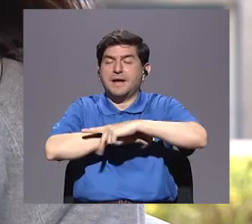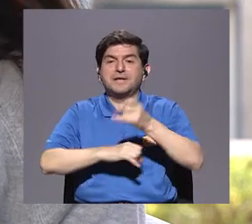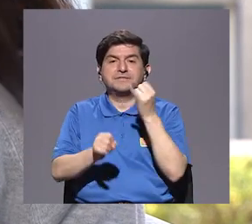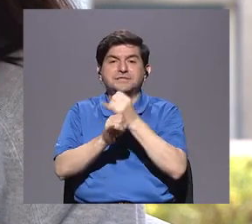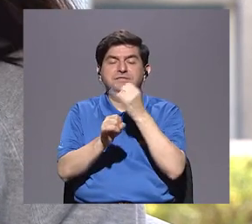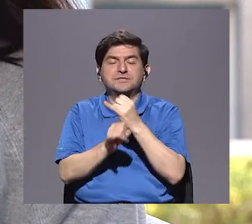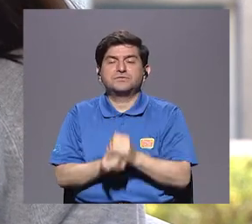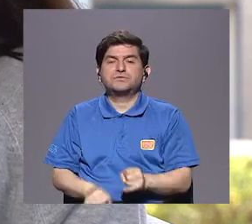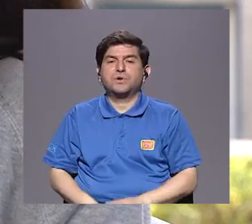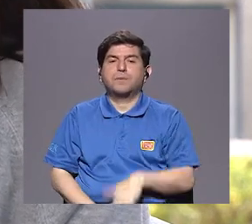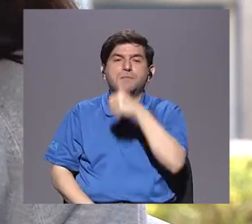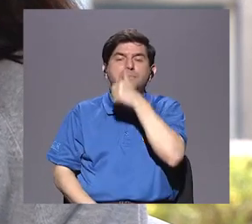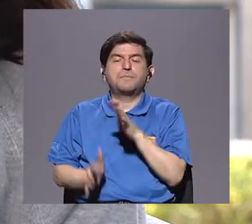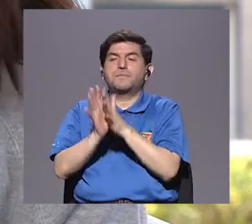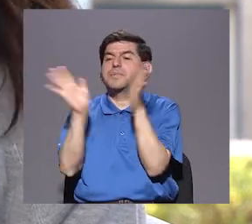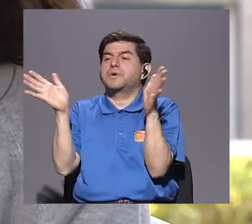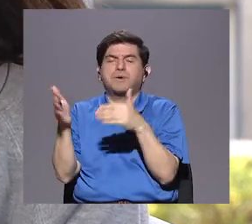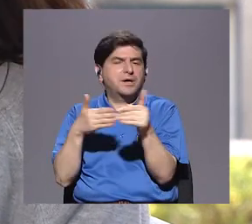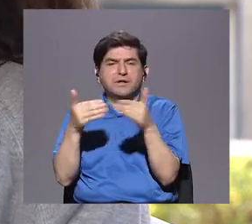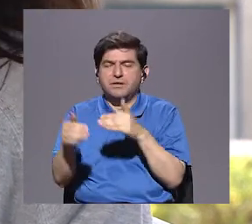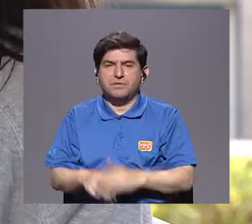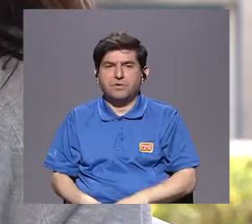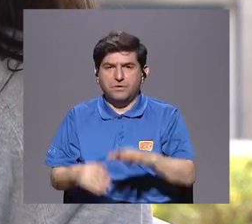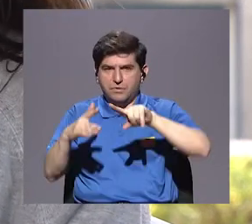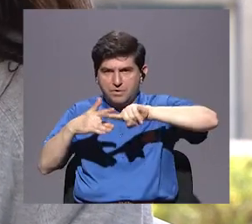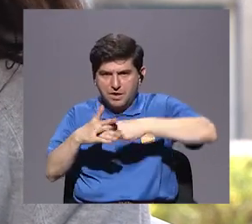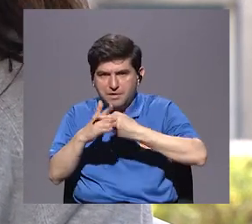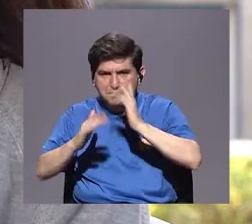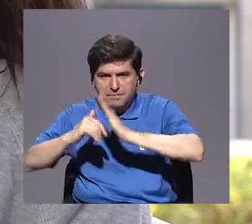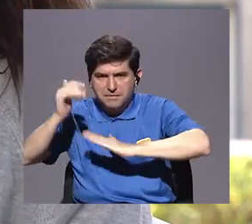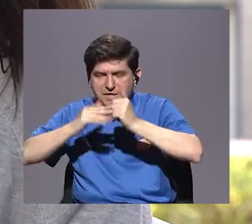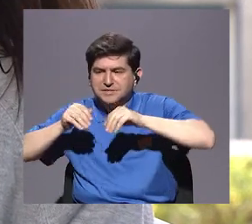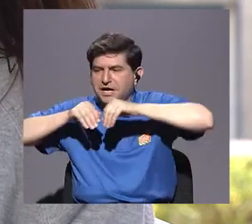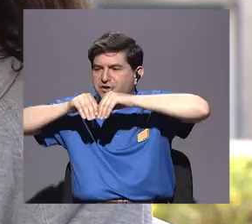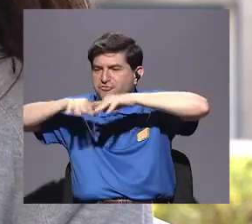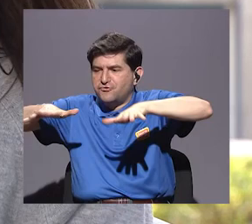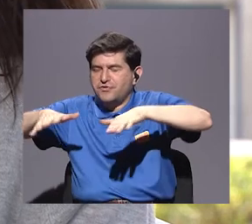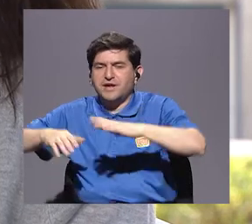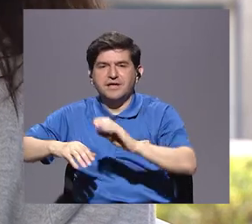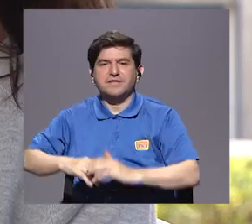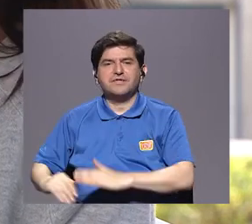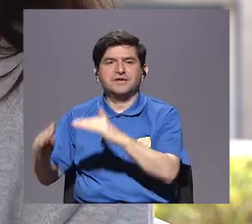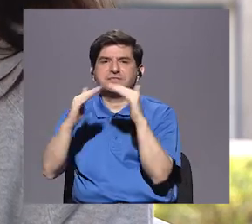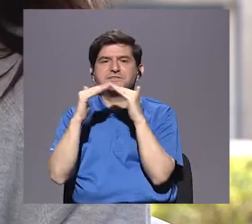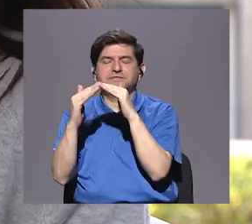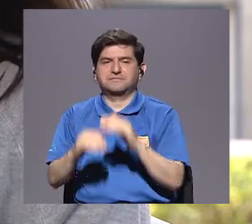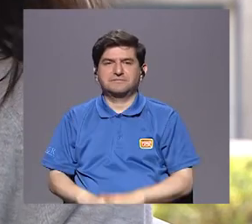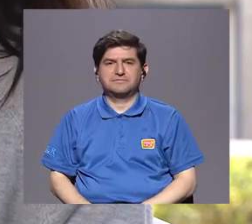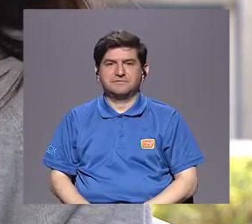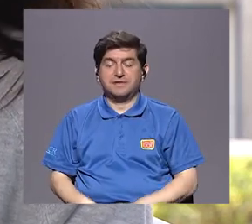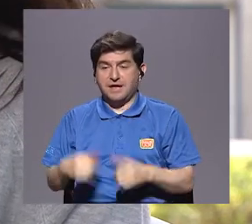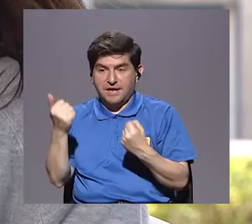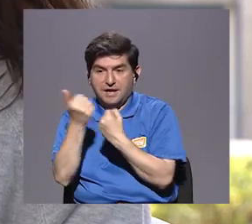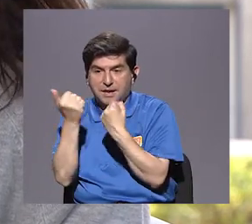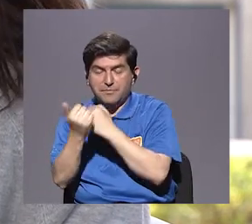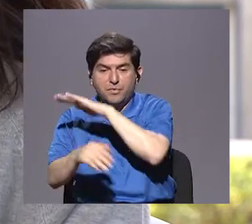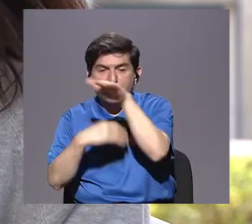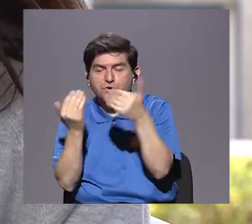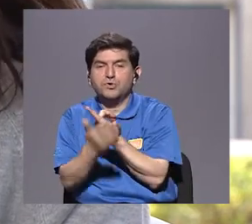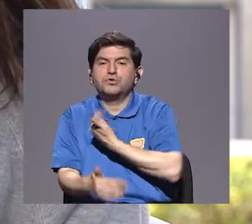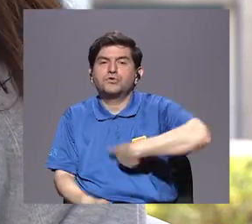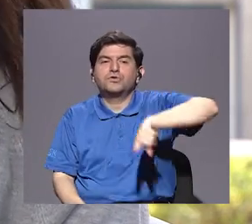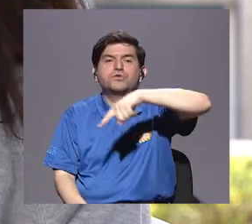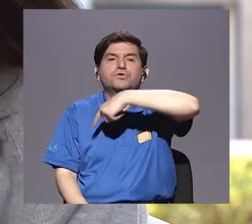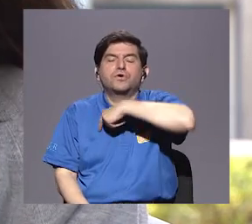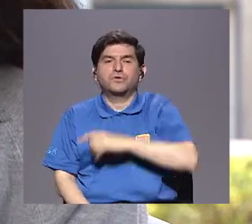privado, público, es importante que podamos empezar a construir redes de comunitarias, ¿no? Redes de apoyo entre todos